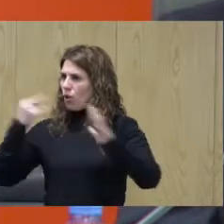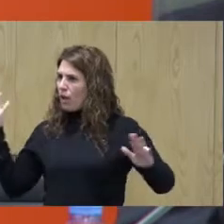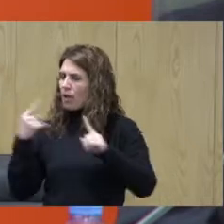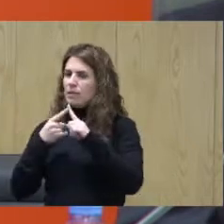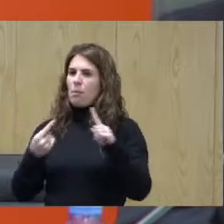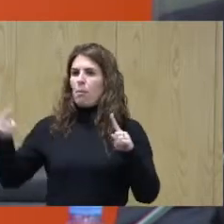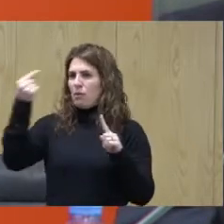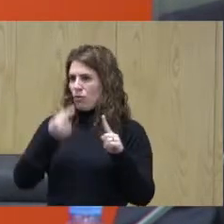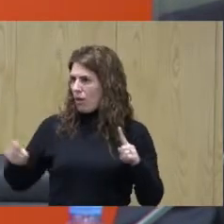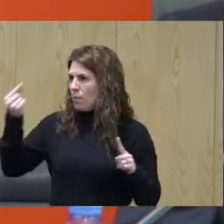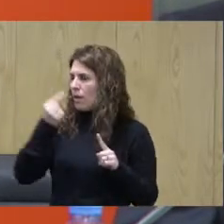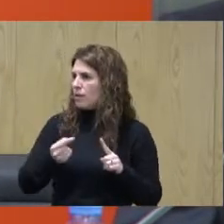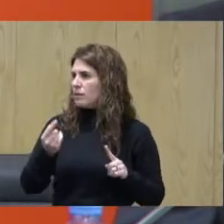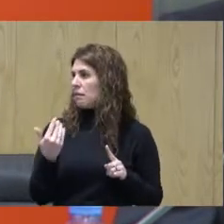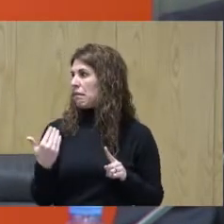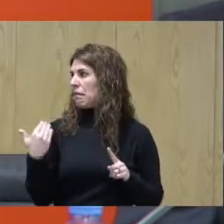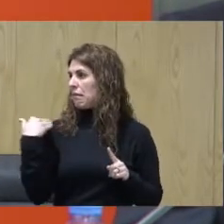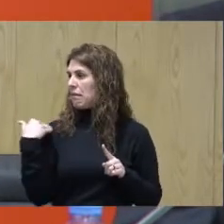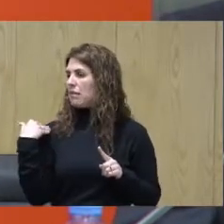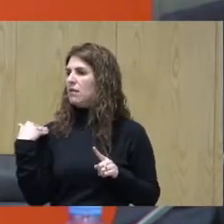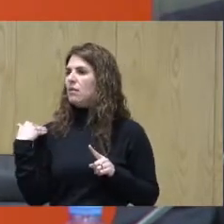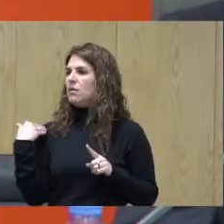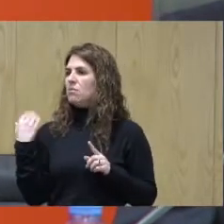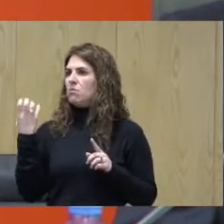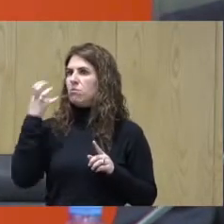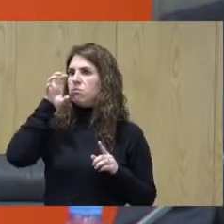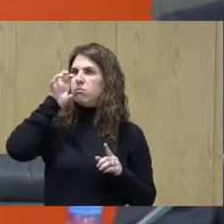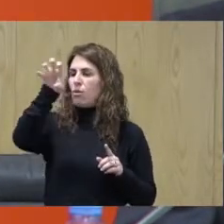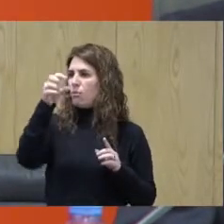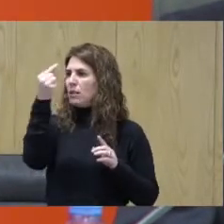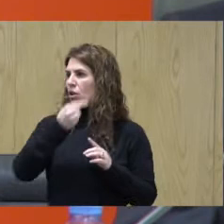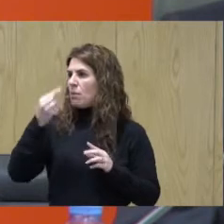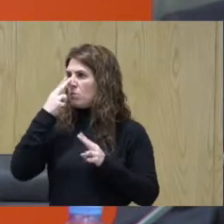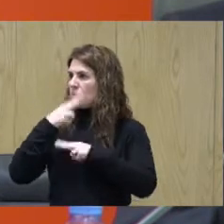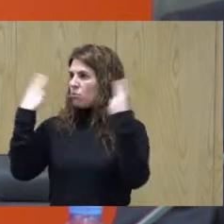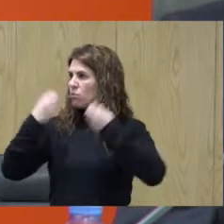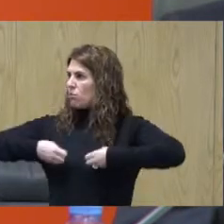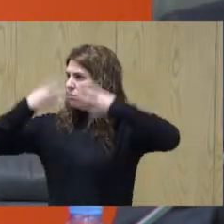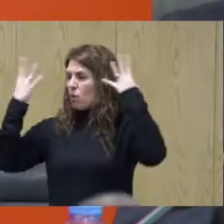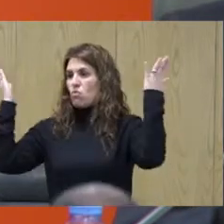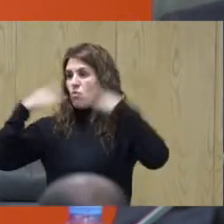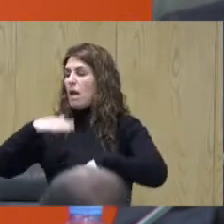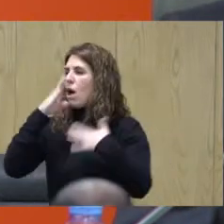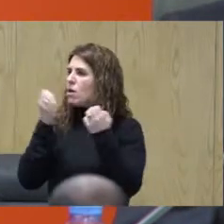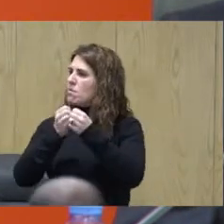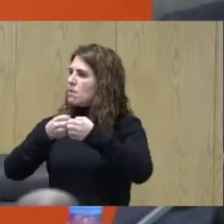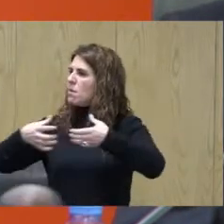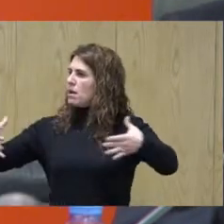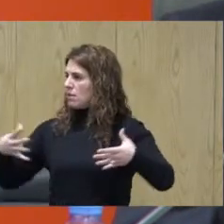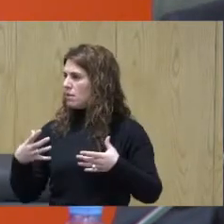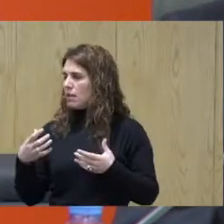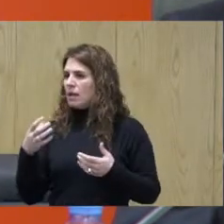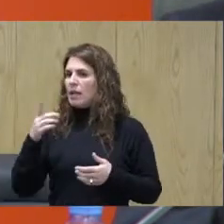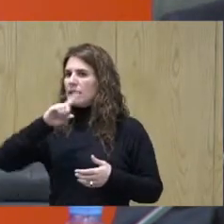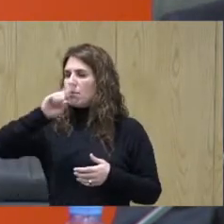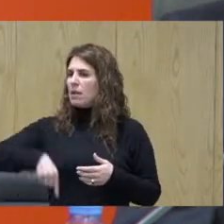hace relativamente poco no se veían pictogramas en los edificios públicos y ahora pues cada vez más. Y sí que es verdad